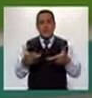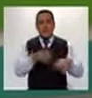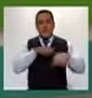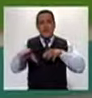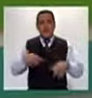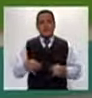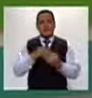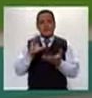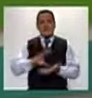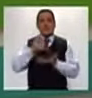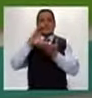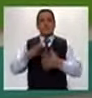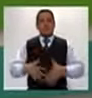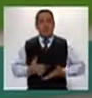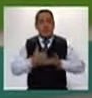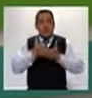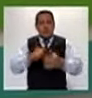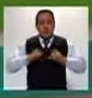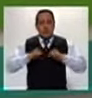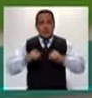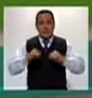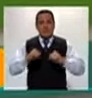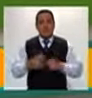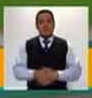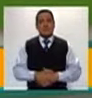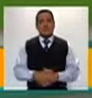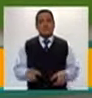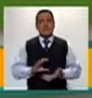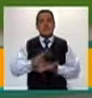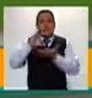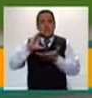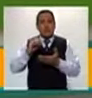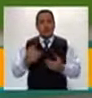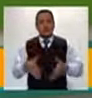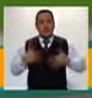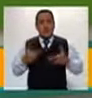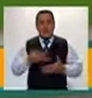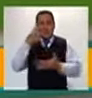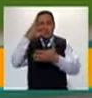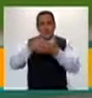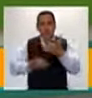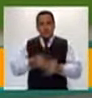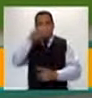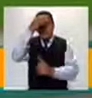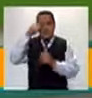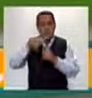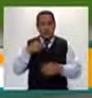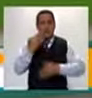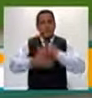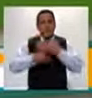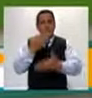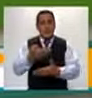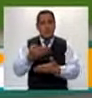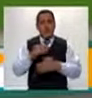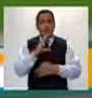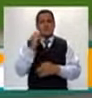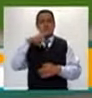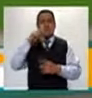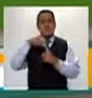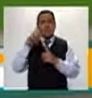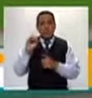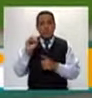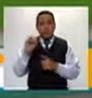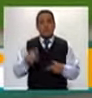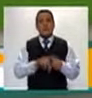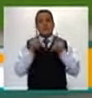centros de rehabilitación este centros de estudio técnico productivo y